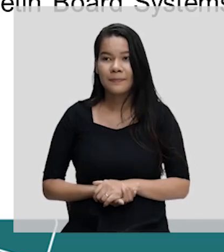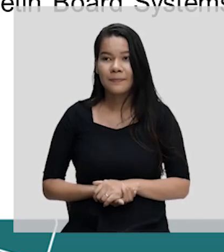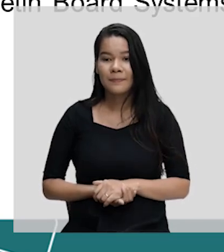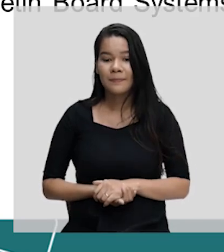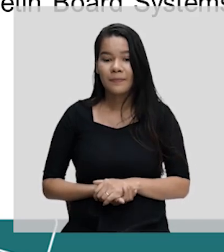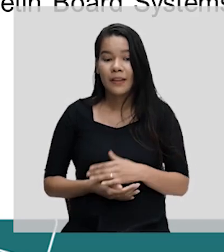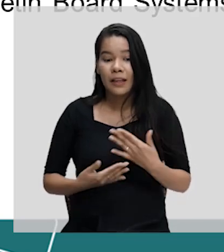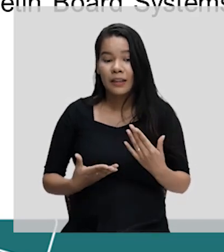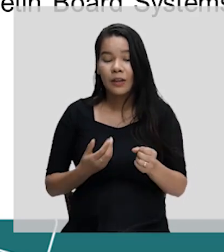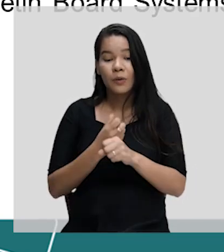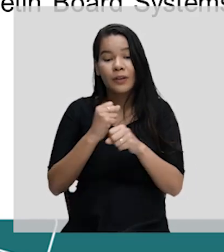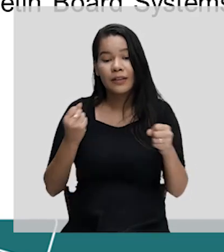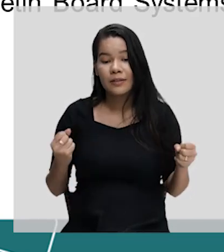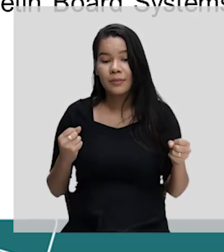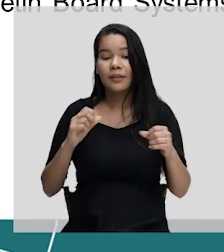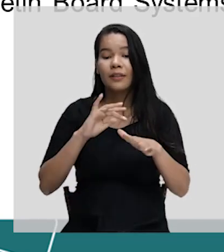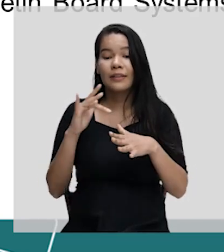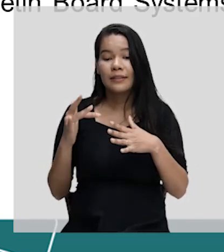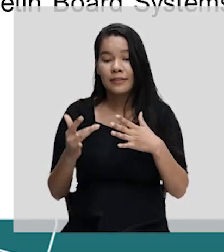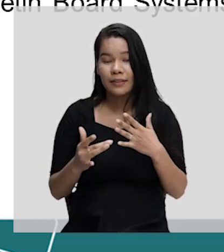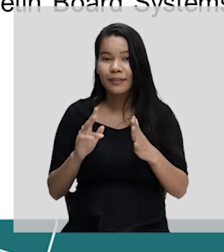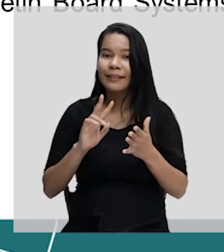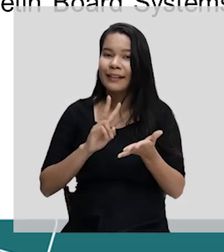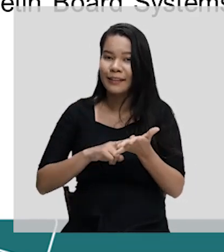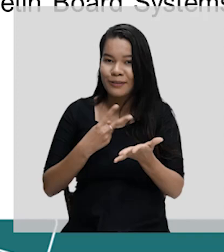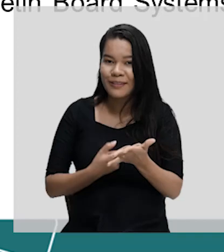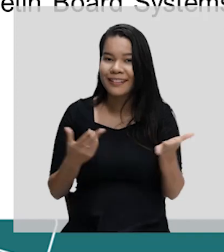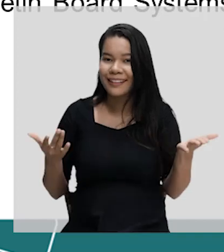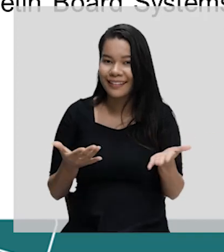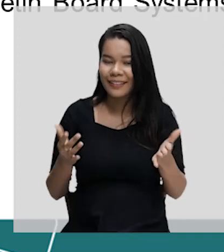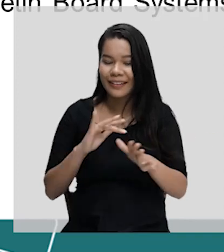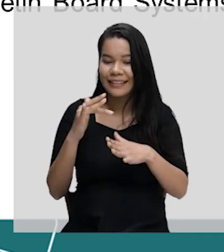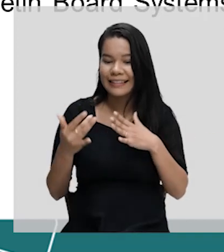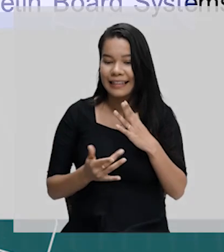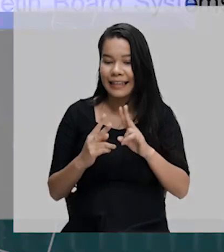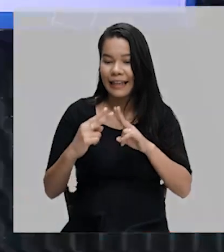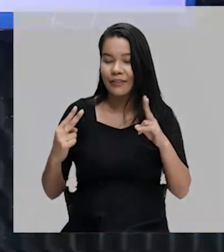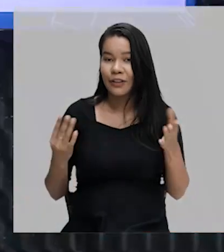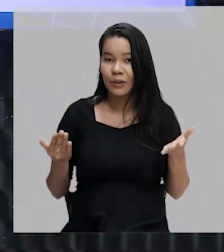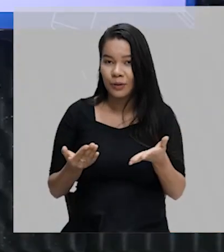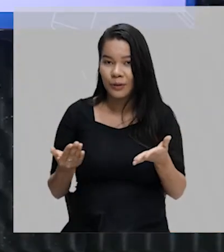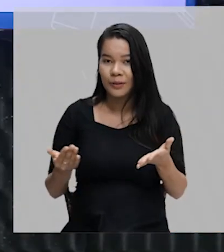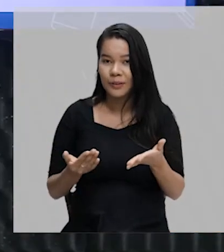1970. Então, o crescimento das redes sociais na era digital é